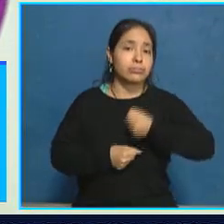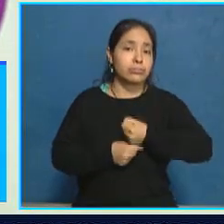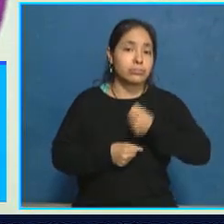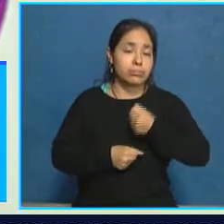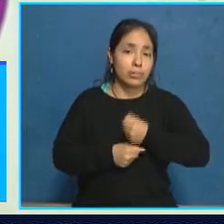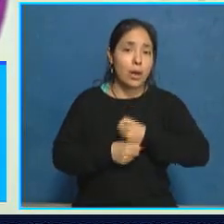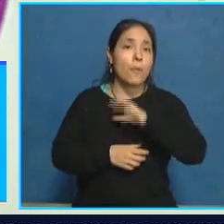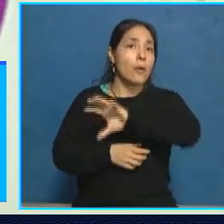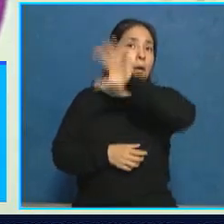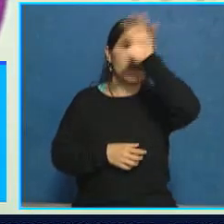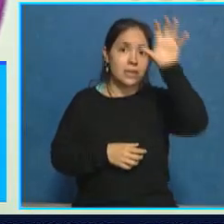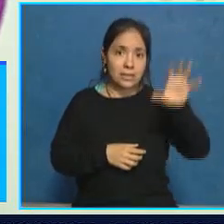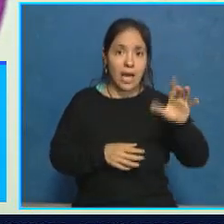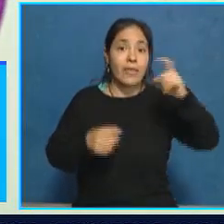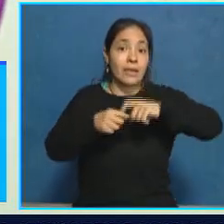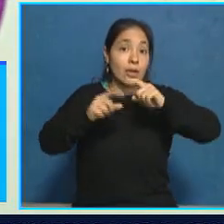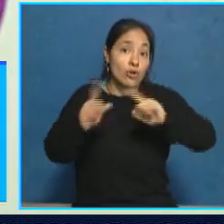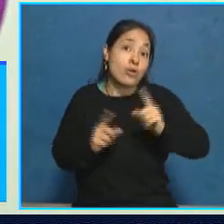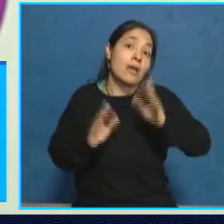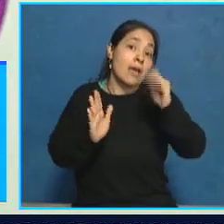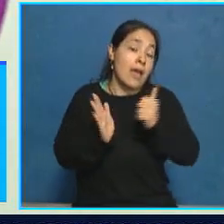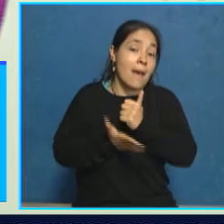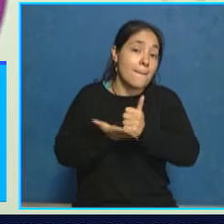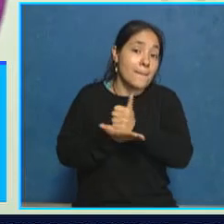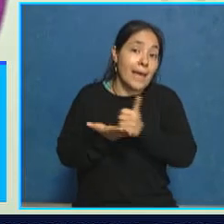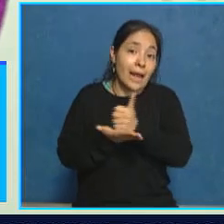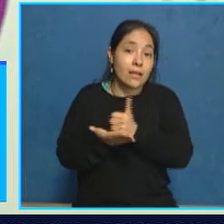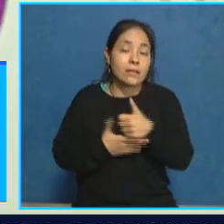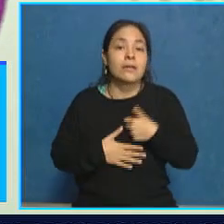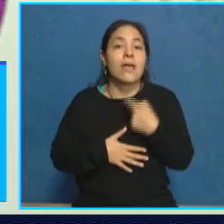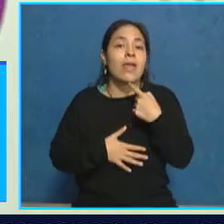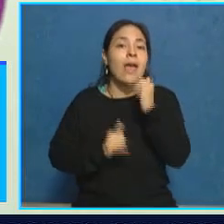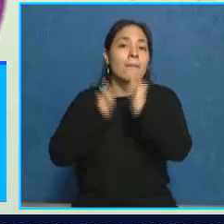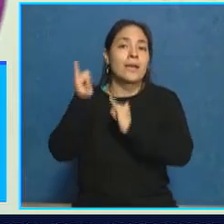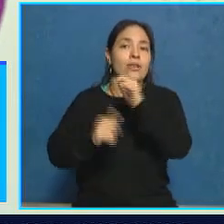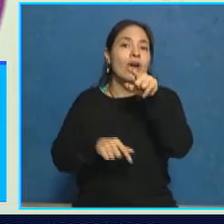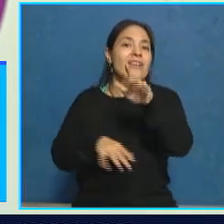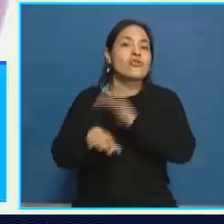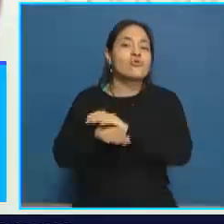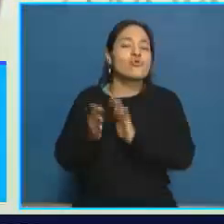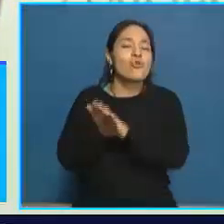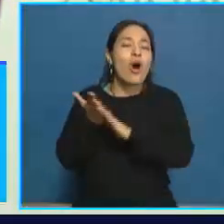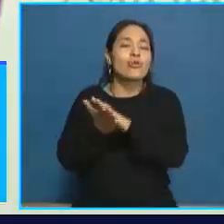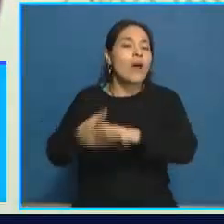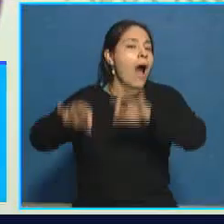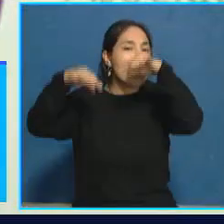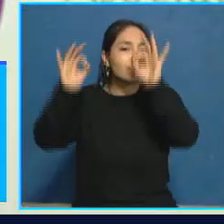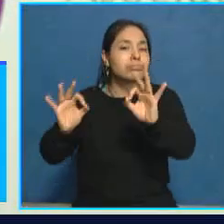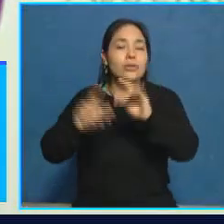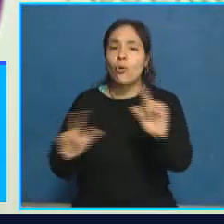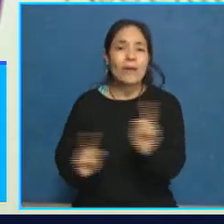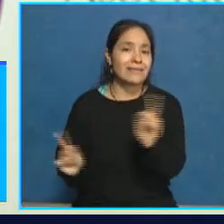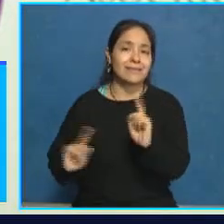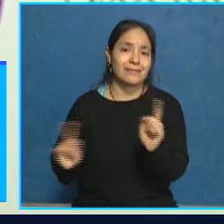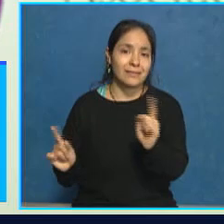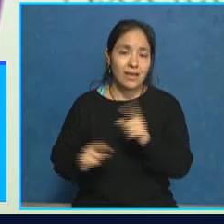de las provincias que todavía no adhieren, explicándole que no es una solución integral. Ellos mismos reconocen desde la